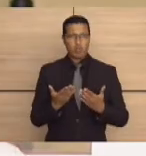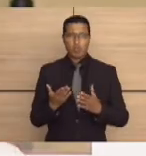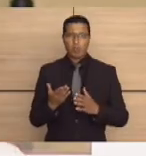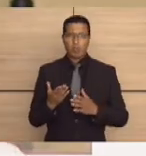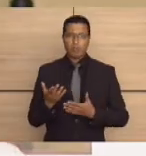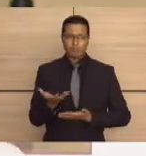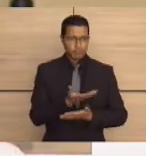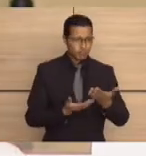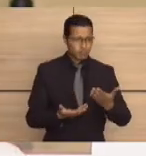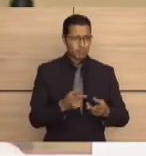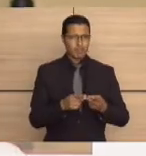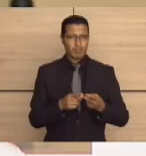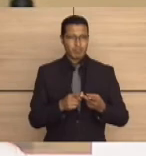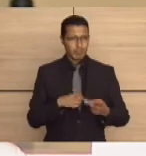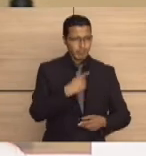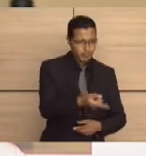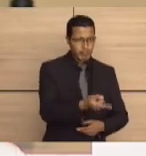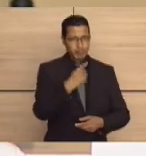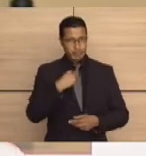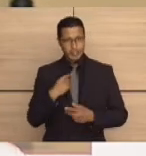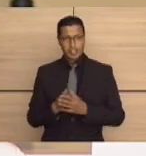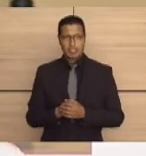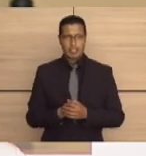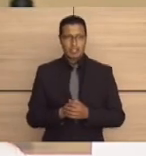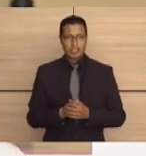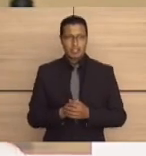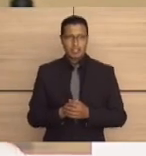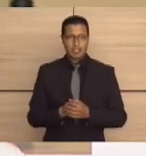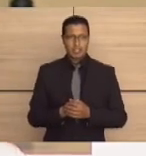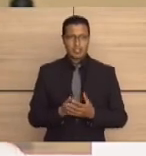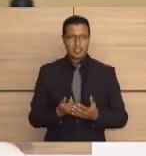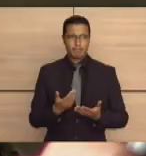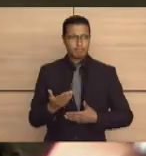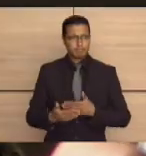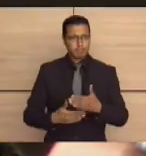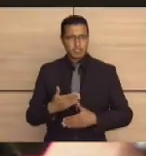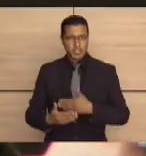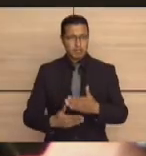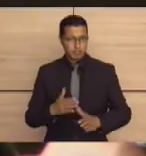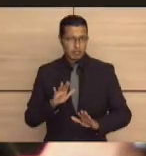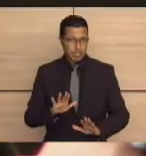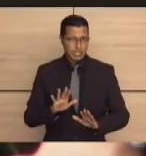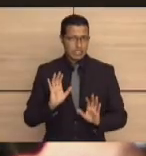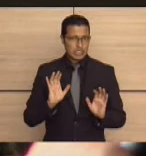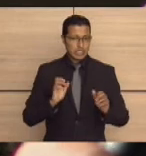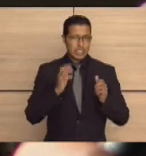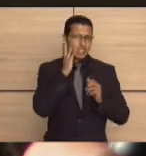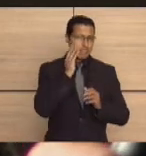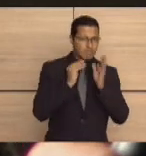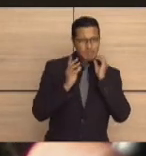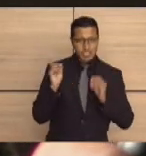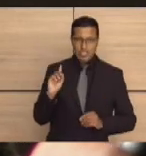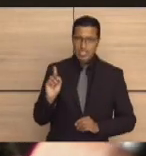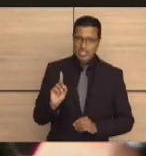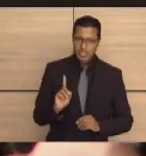resiliencia, de ir de victimizarnos. Y sí, llevamos un proceso de violencia que ha durado mucho tiempo, pero